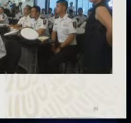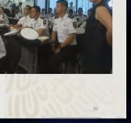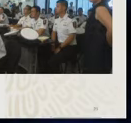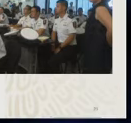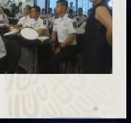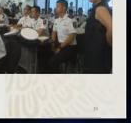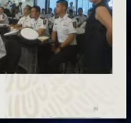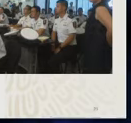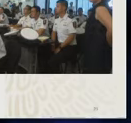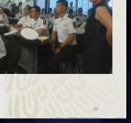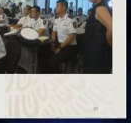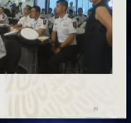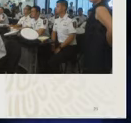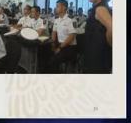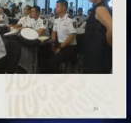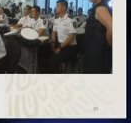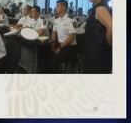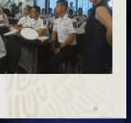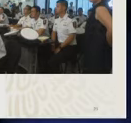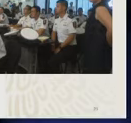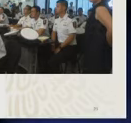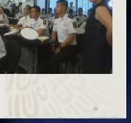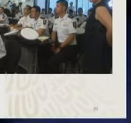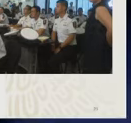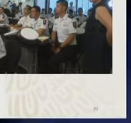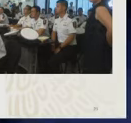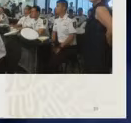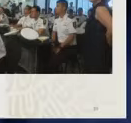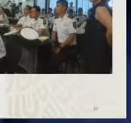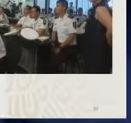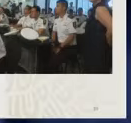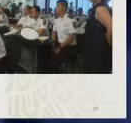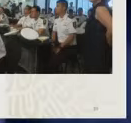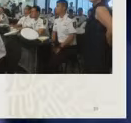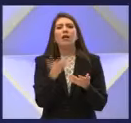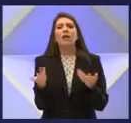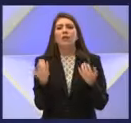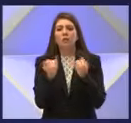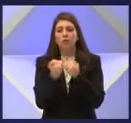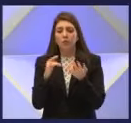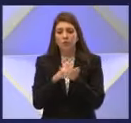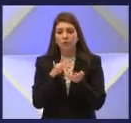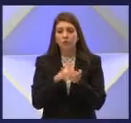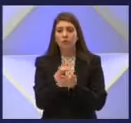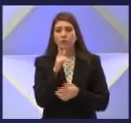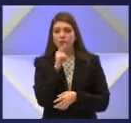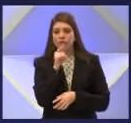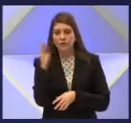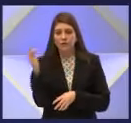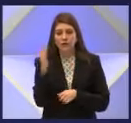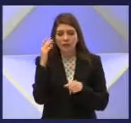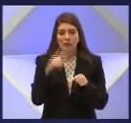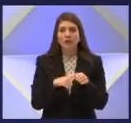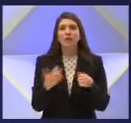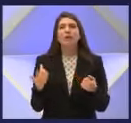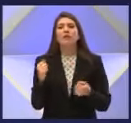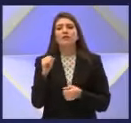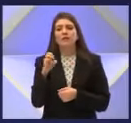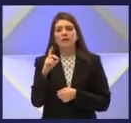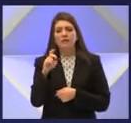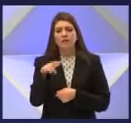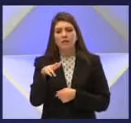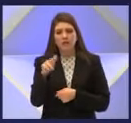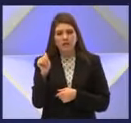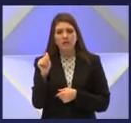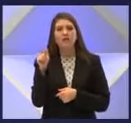sabemos ellos nos enseñan lo que sabemos a la policía federal a semar a sedena y pues ellos utilizan